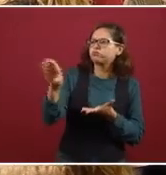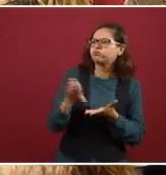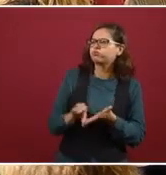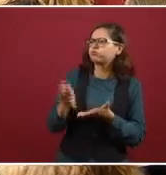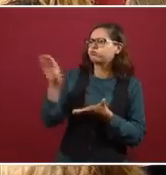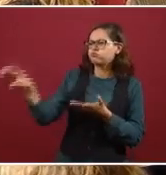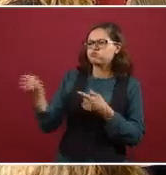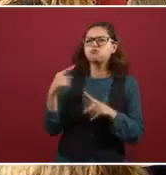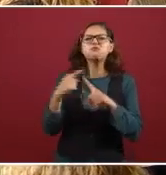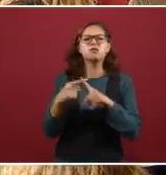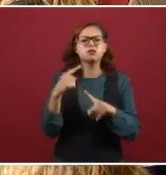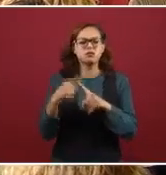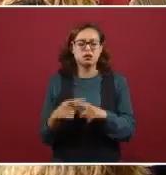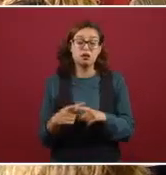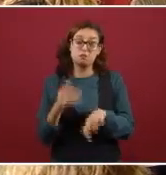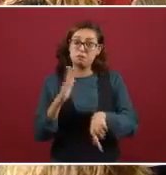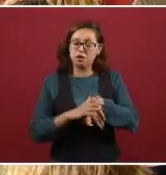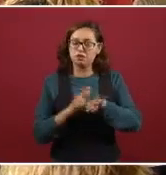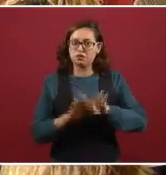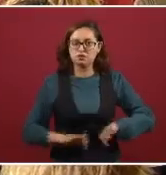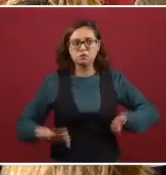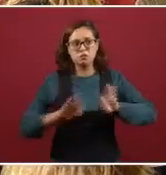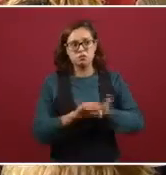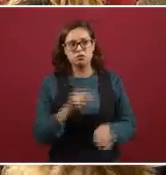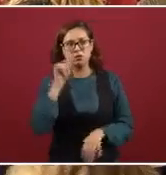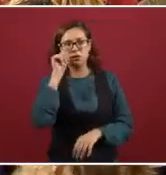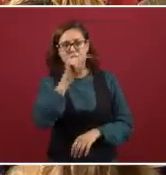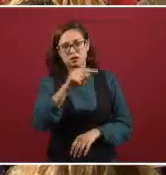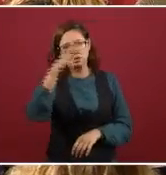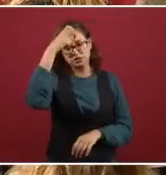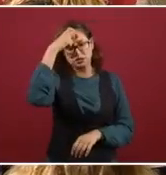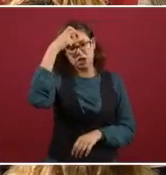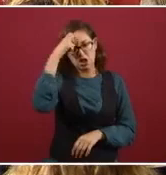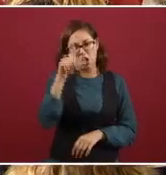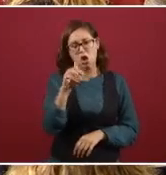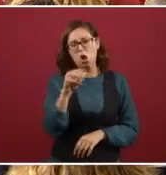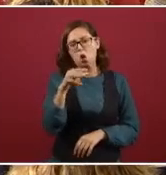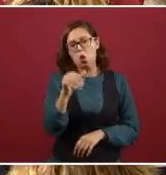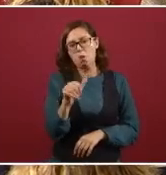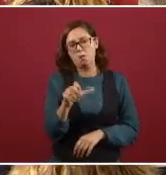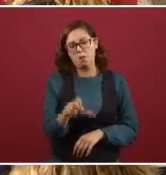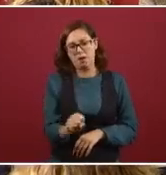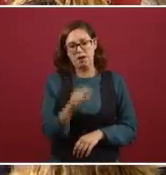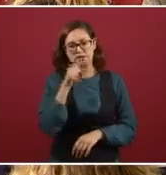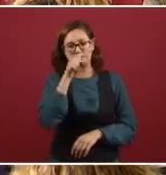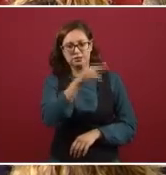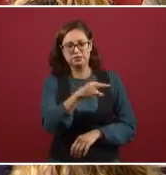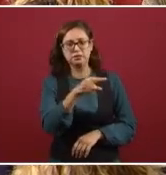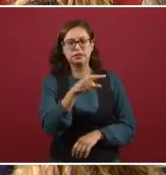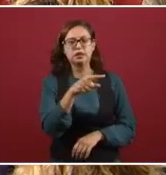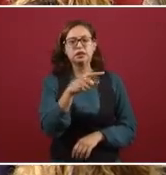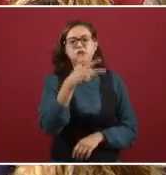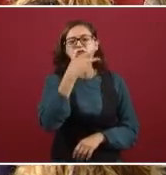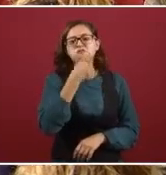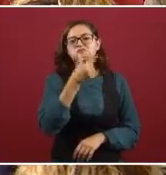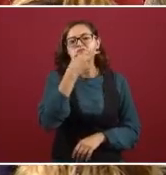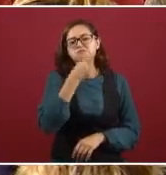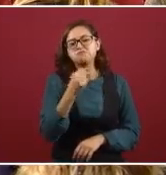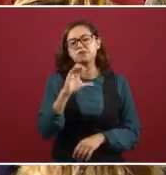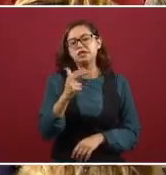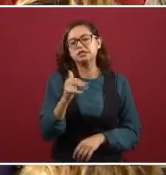que está en Lomas de Chapultepec, que perteneció al ciudadano chino-mexicano Chen Li Yigong.